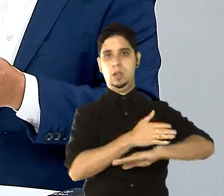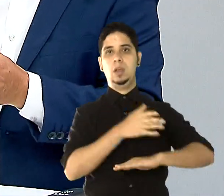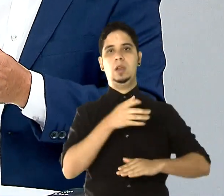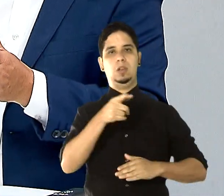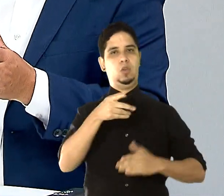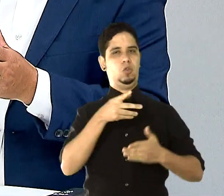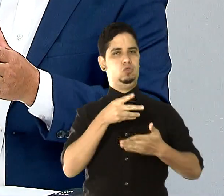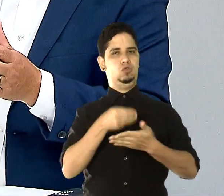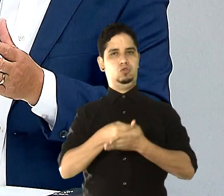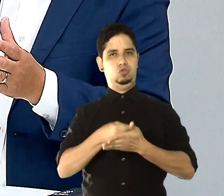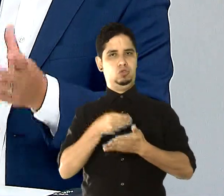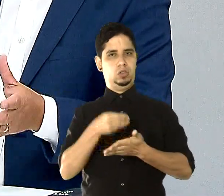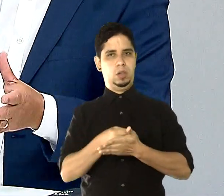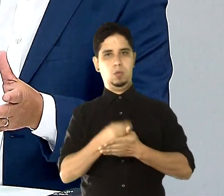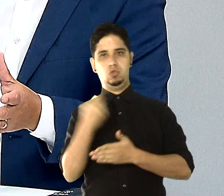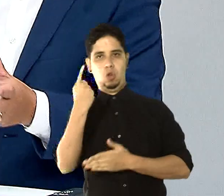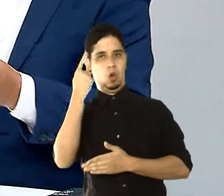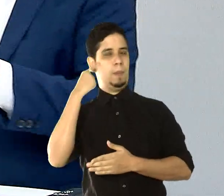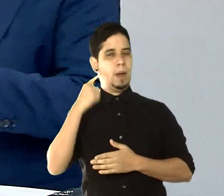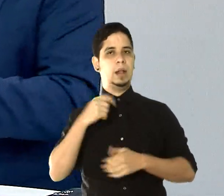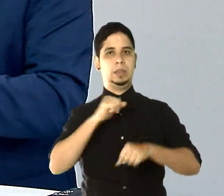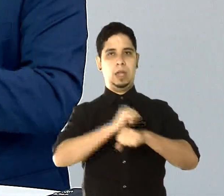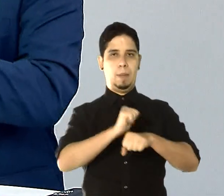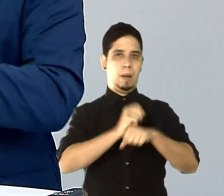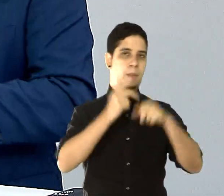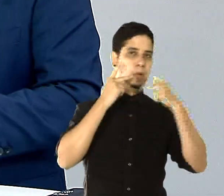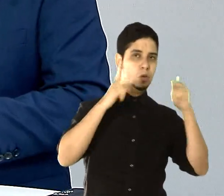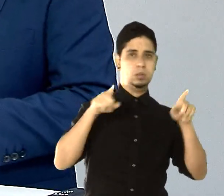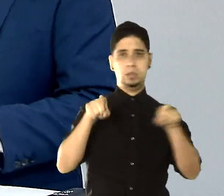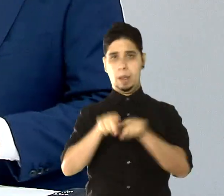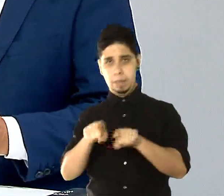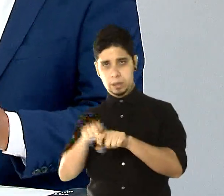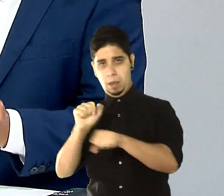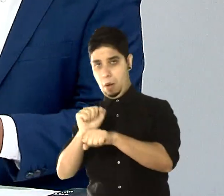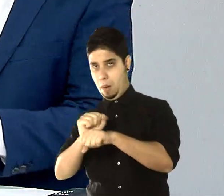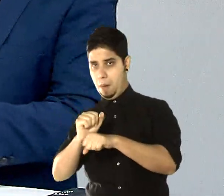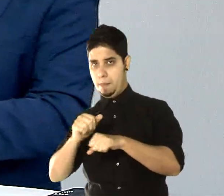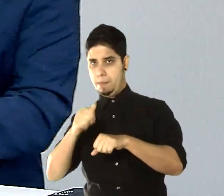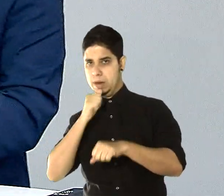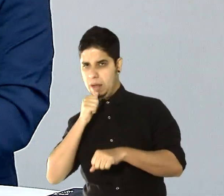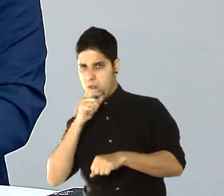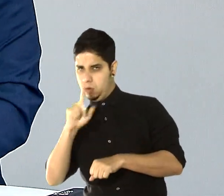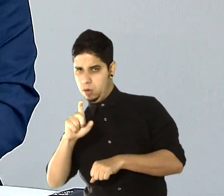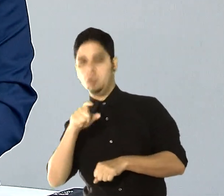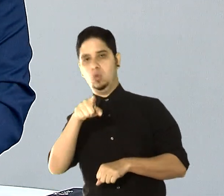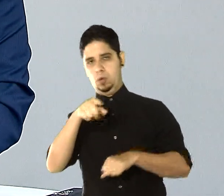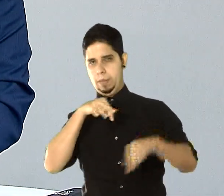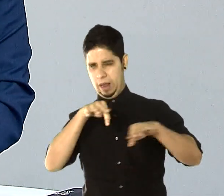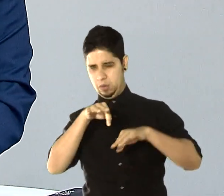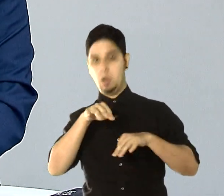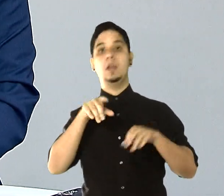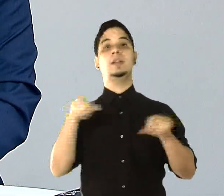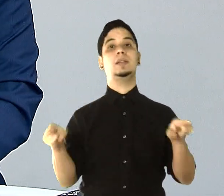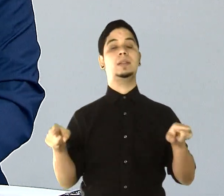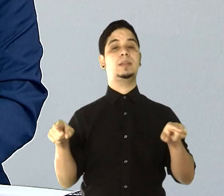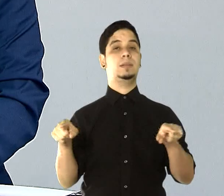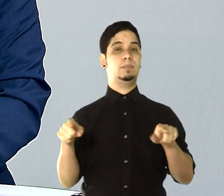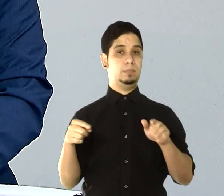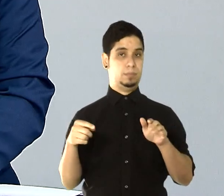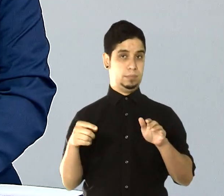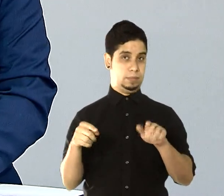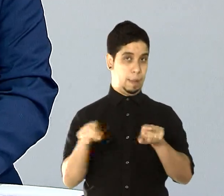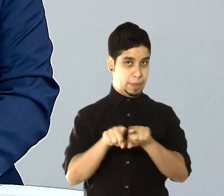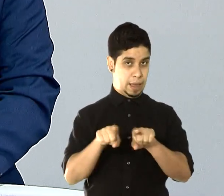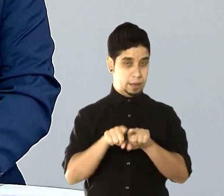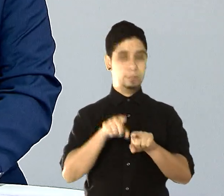solo para obras públicas o también para obras privadas. Usted nos explica eso. ¿Y cómo debe ser ese proceso que se filtre esa información